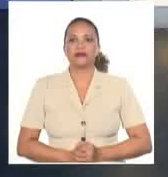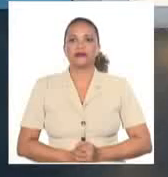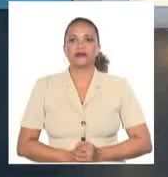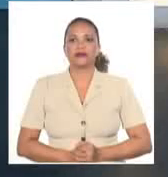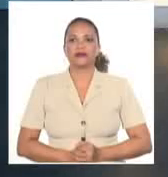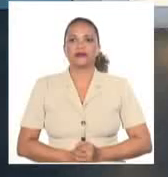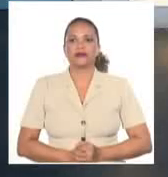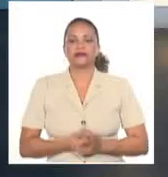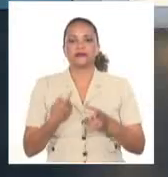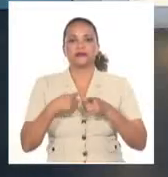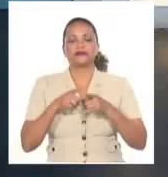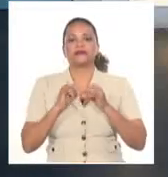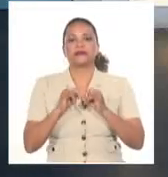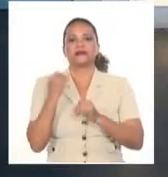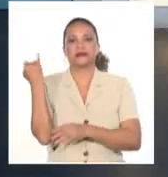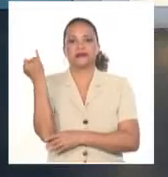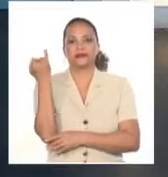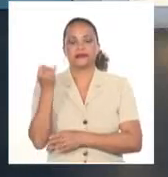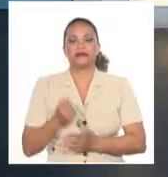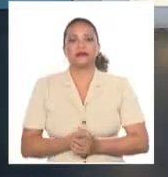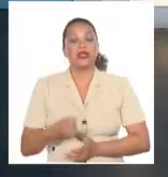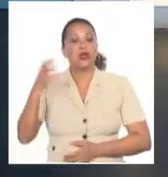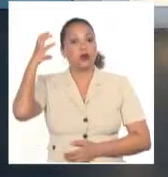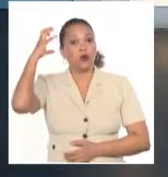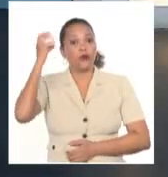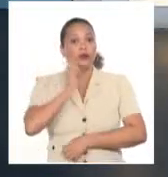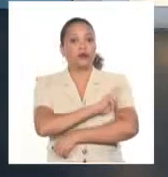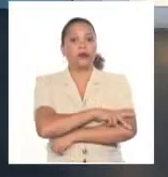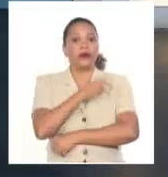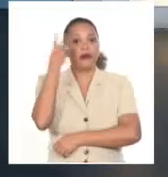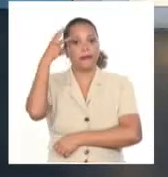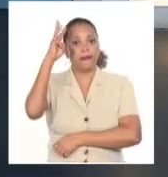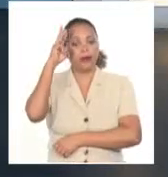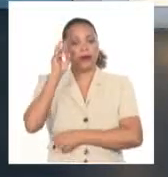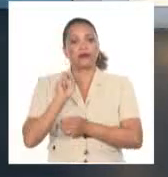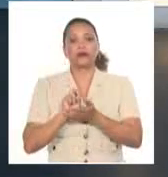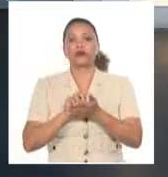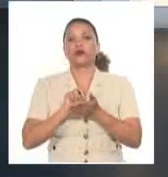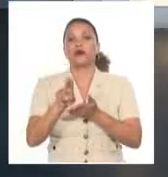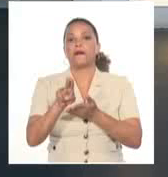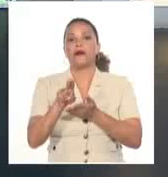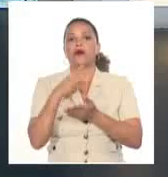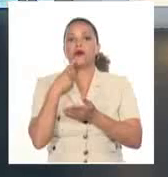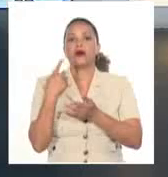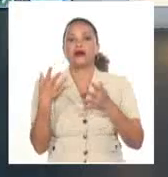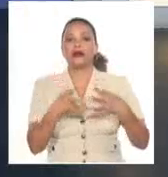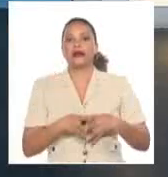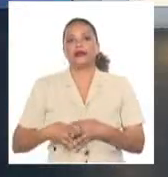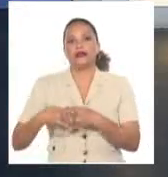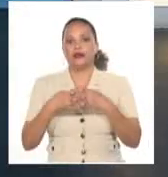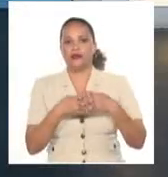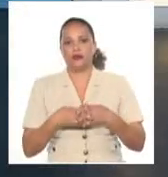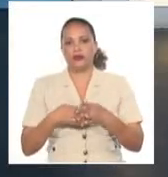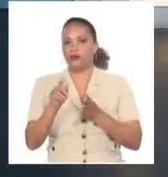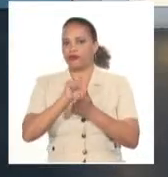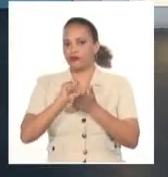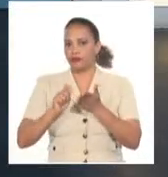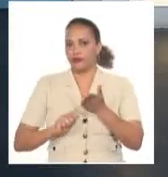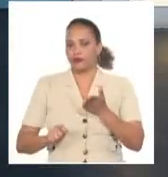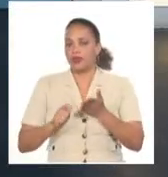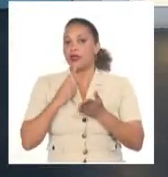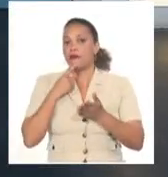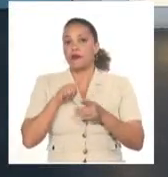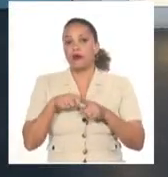Revisamos temas internacionales. El gobierno de México envió una nota diplomática a Estados Unidos por las declaraciones de su embajador